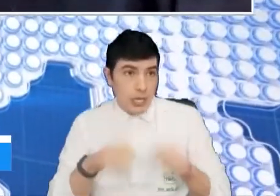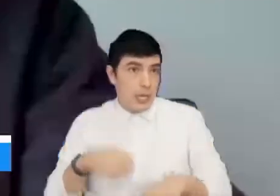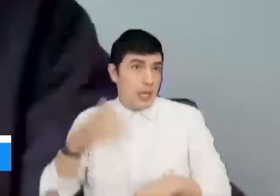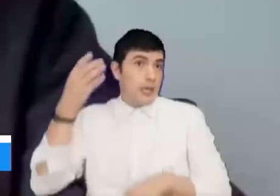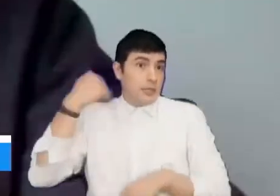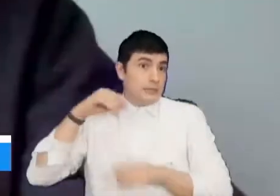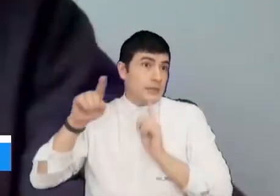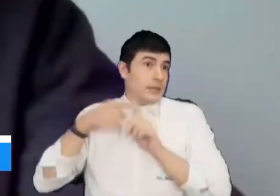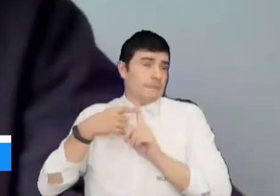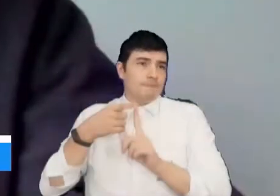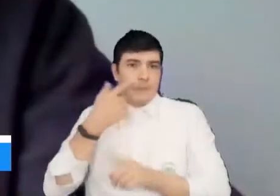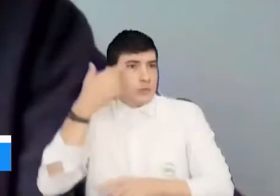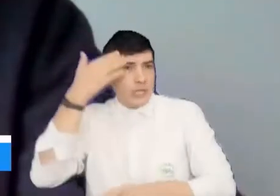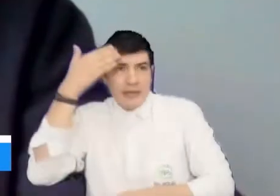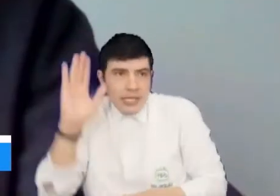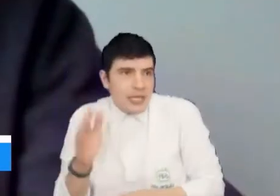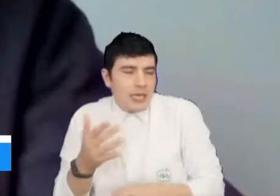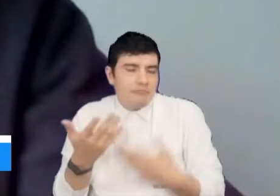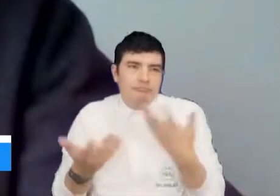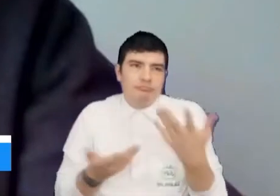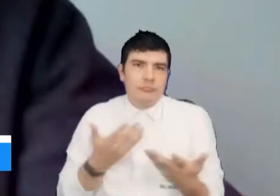Claro que sí, se puede acumular hasta